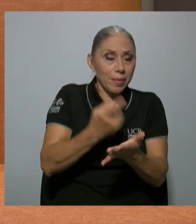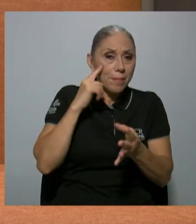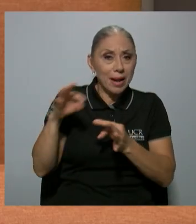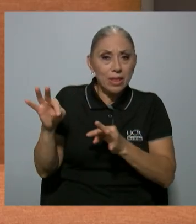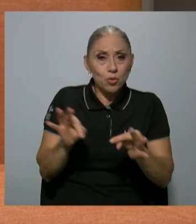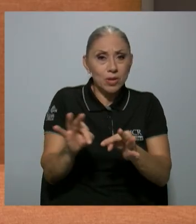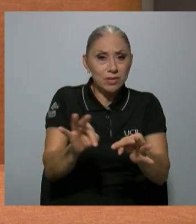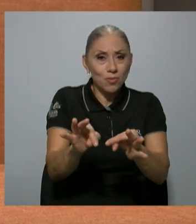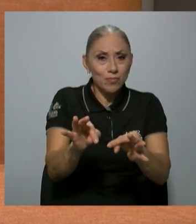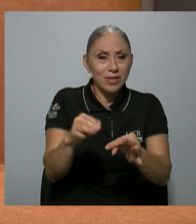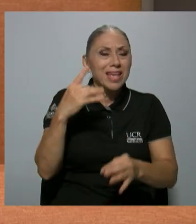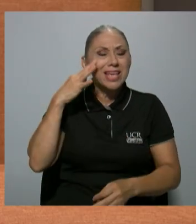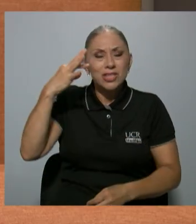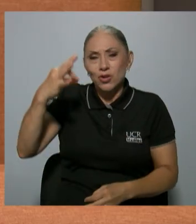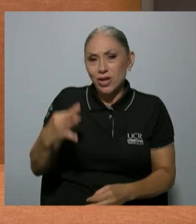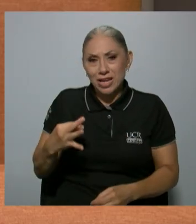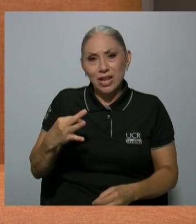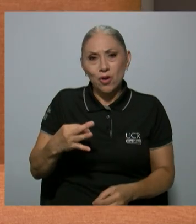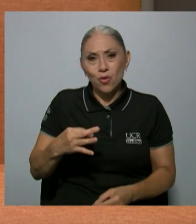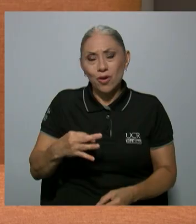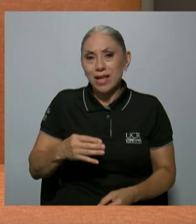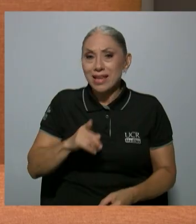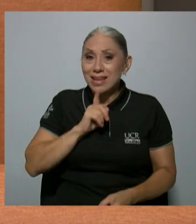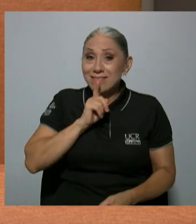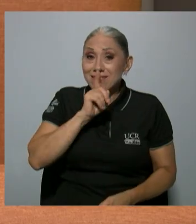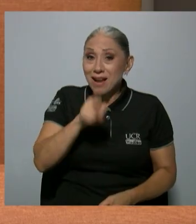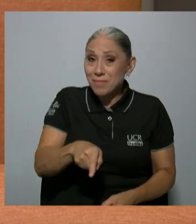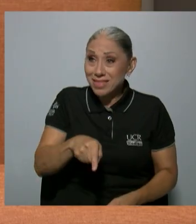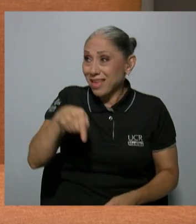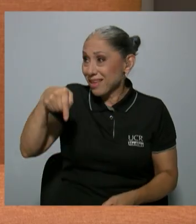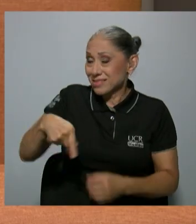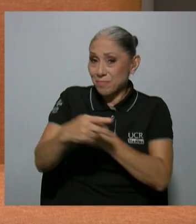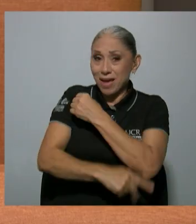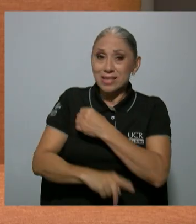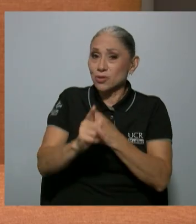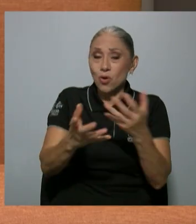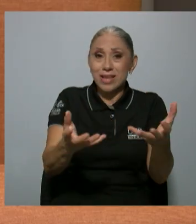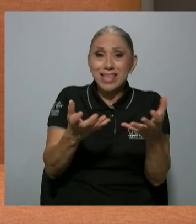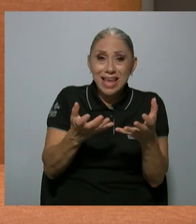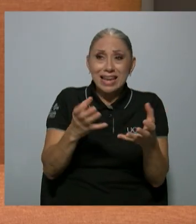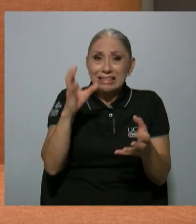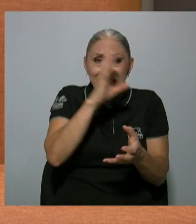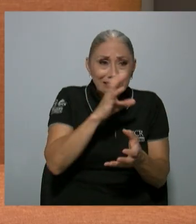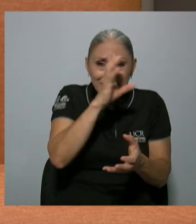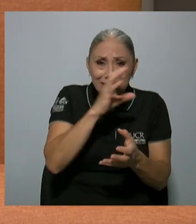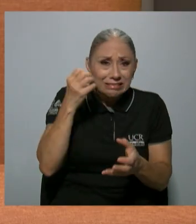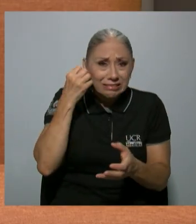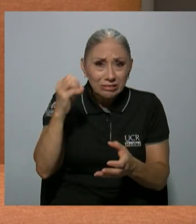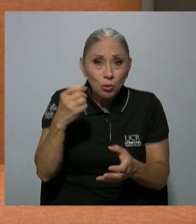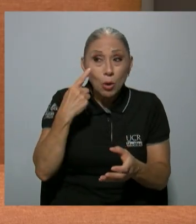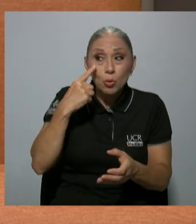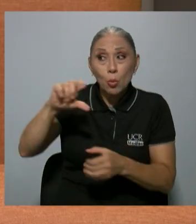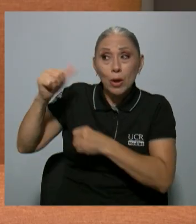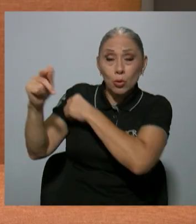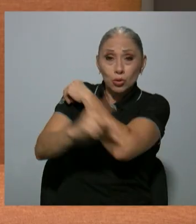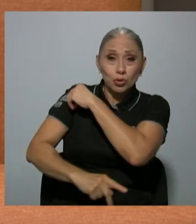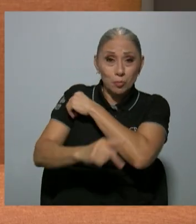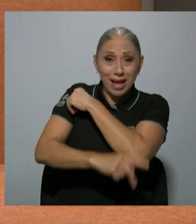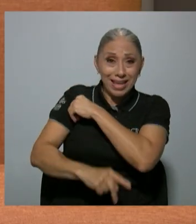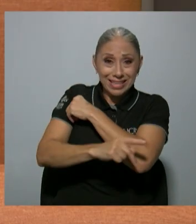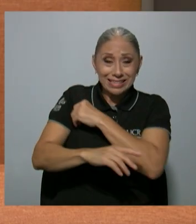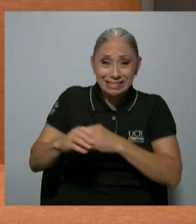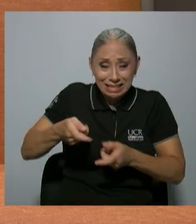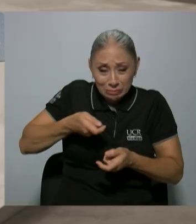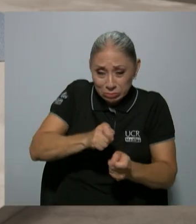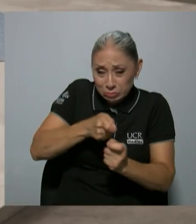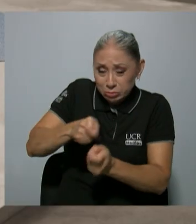apuesta nunca ha sido de este país a abrir la minería y cuando uno ve los ejemplos de otros países que han abierto la minería a cielo abierto no son nada